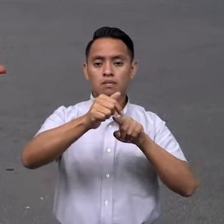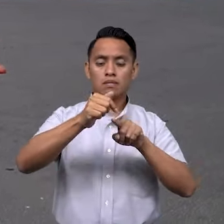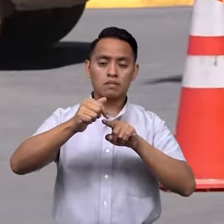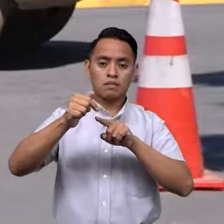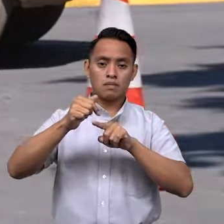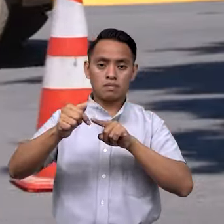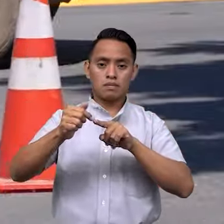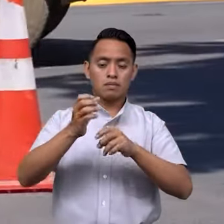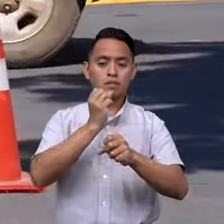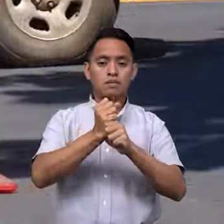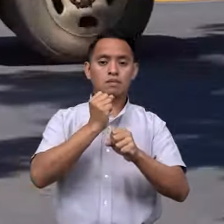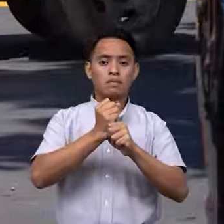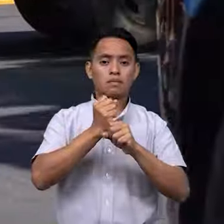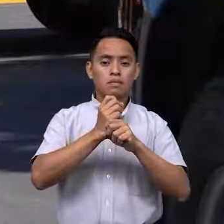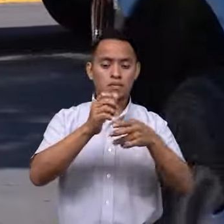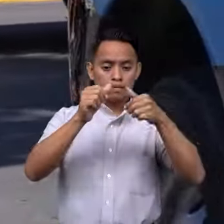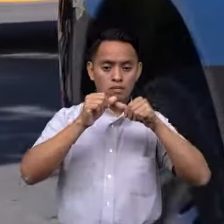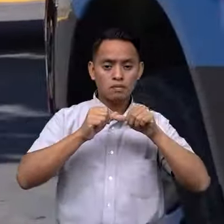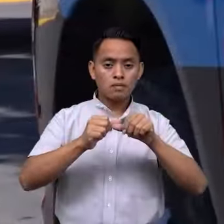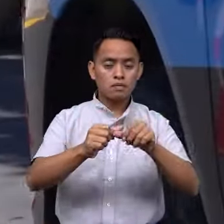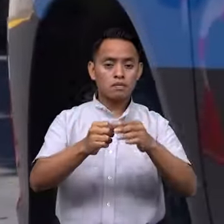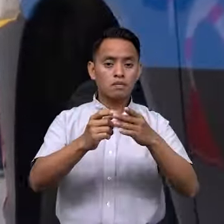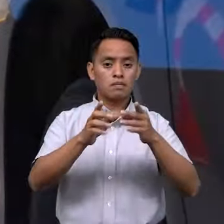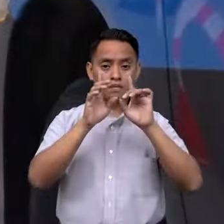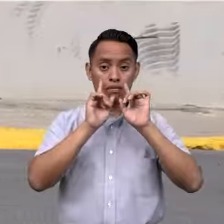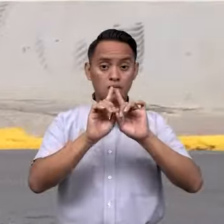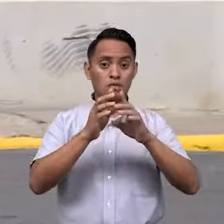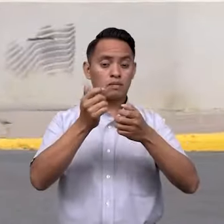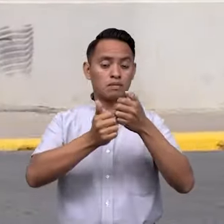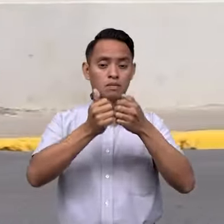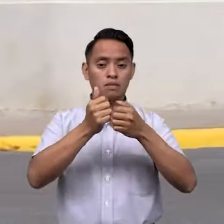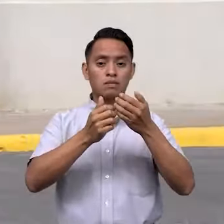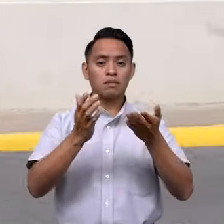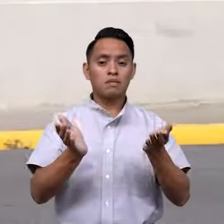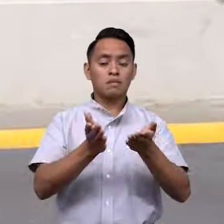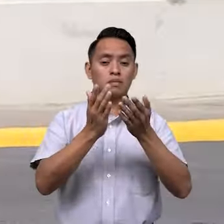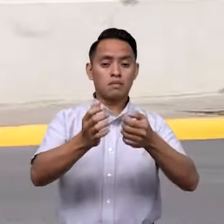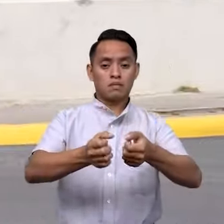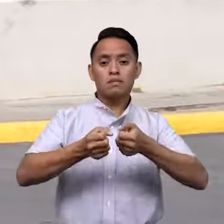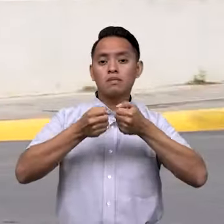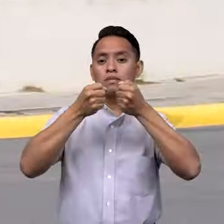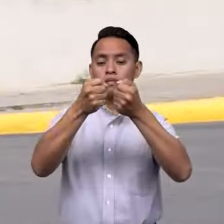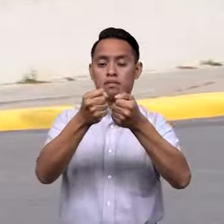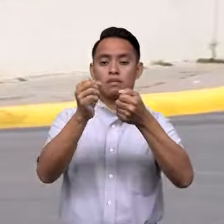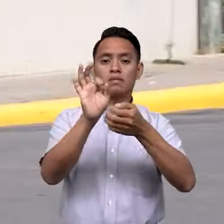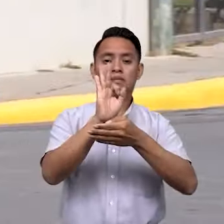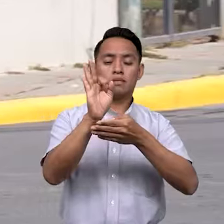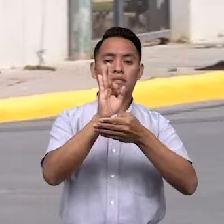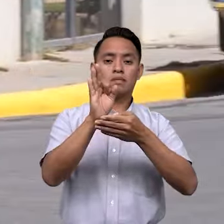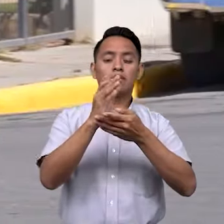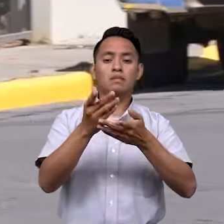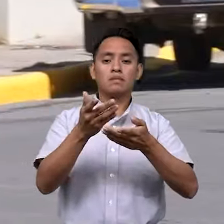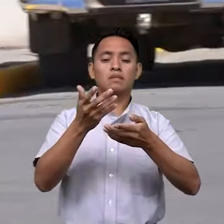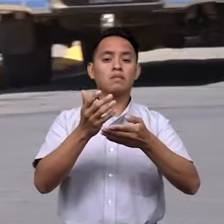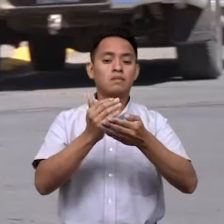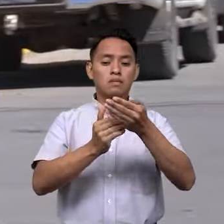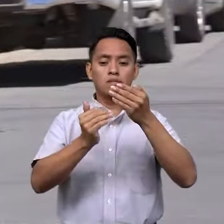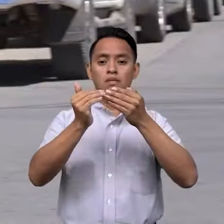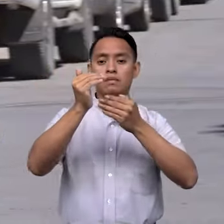municipalidad trabaja la permanencia de la gestión del riesgo, logrando reforzar las estrategias en temporadas